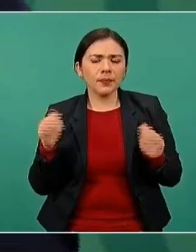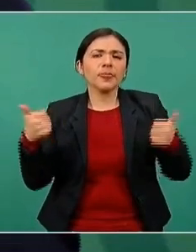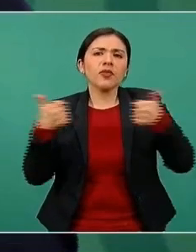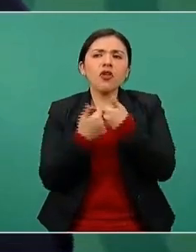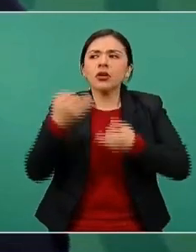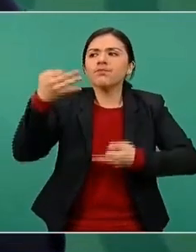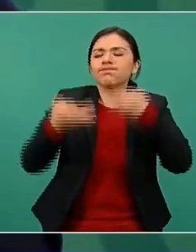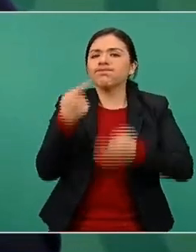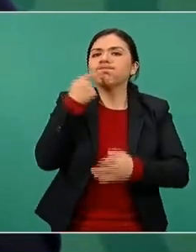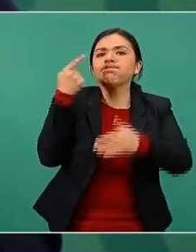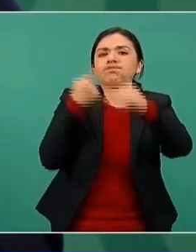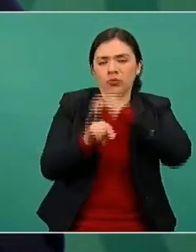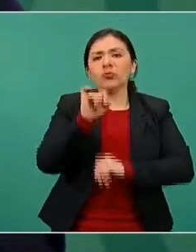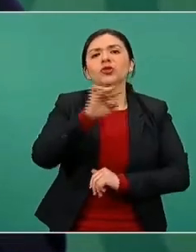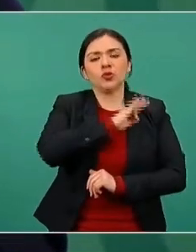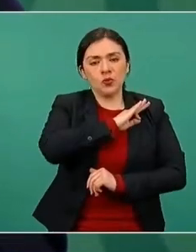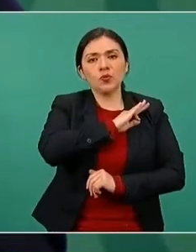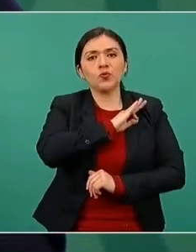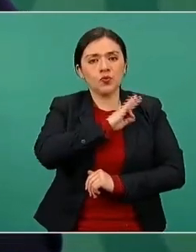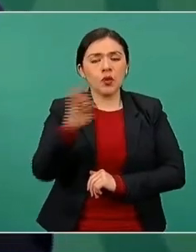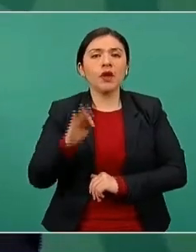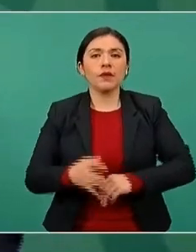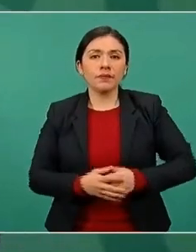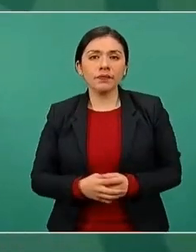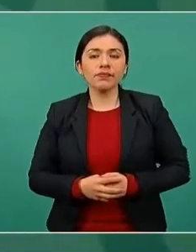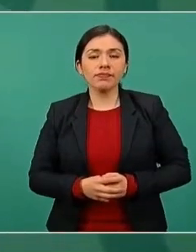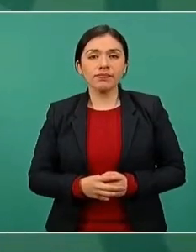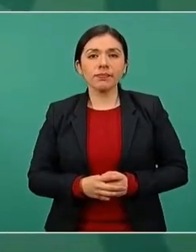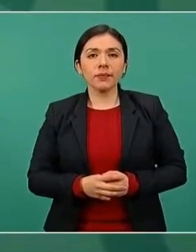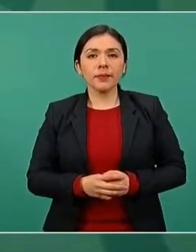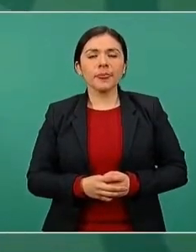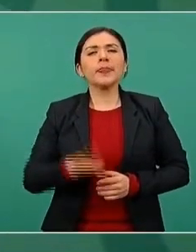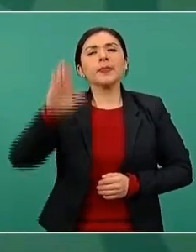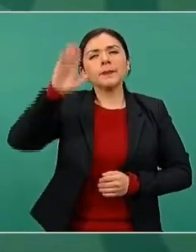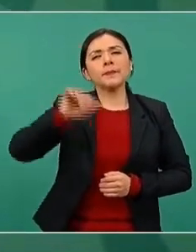tribunales internacionales en esta materia. Presidente, y el 3 de